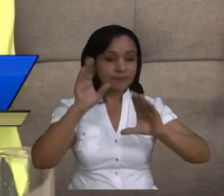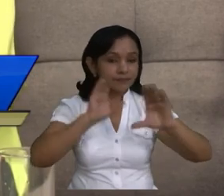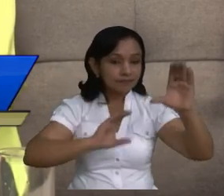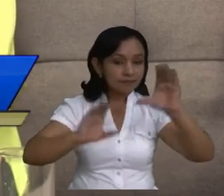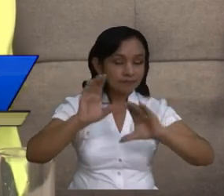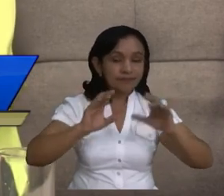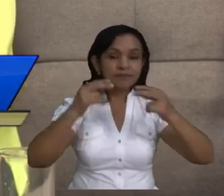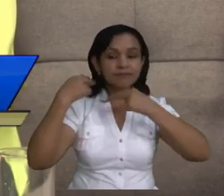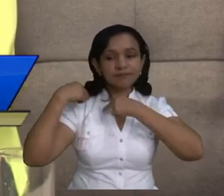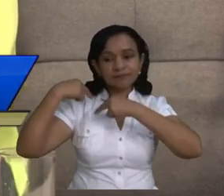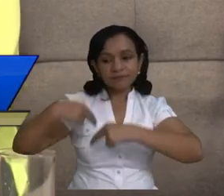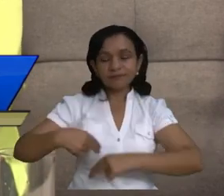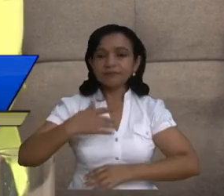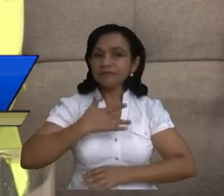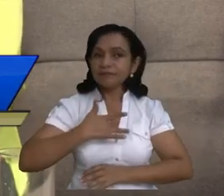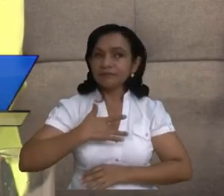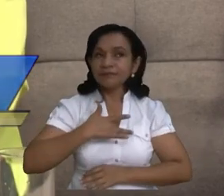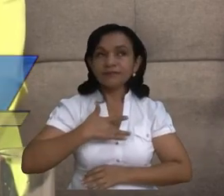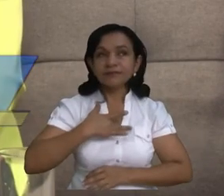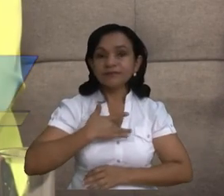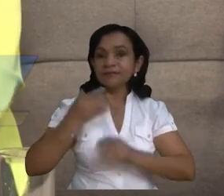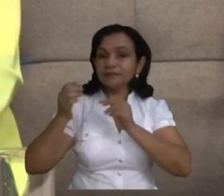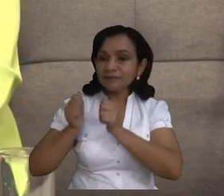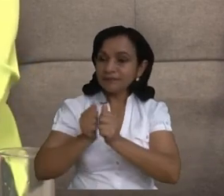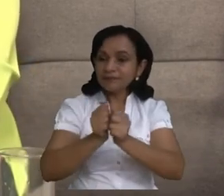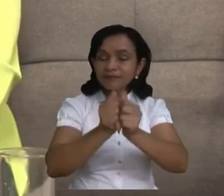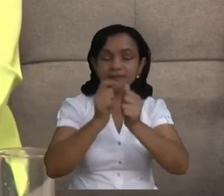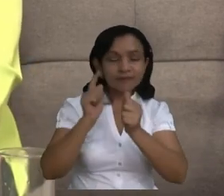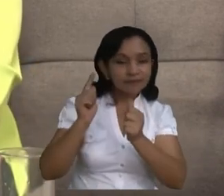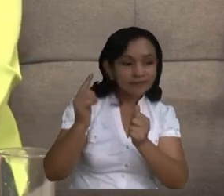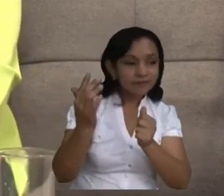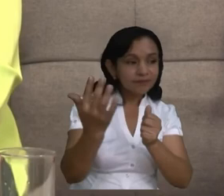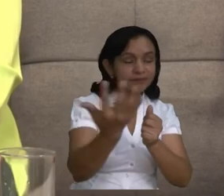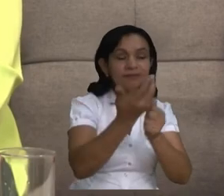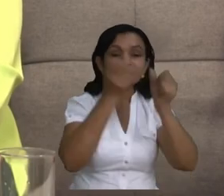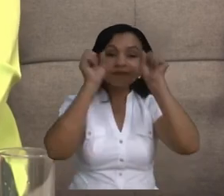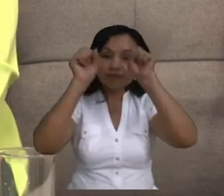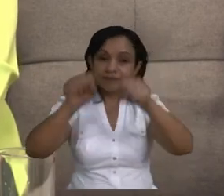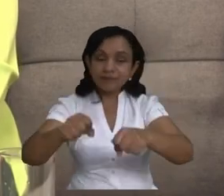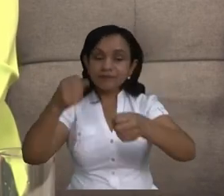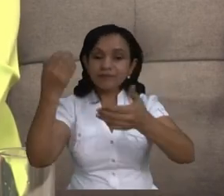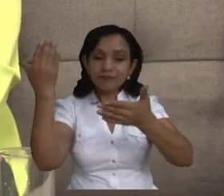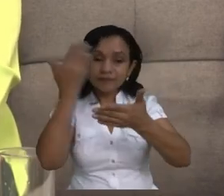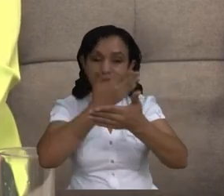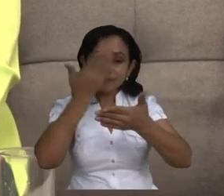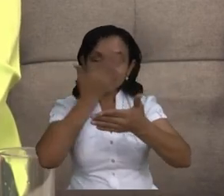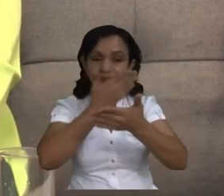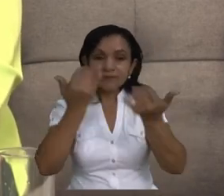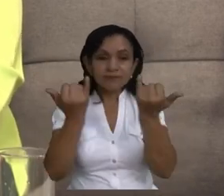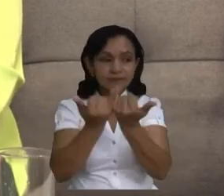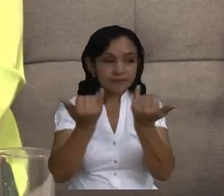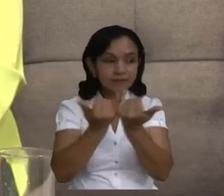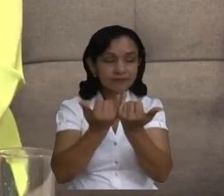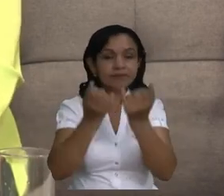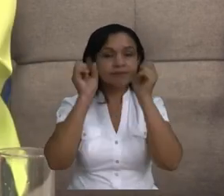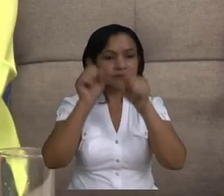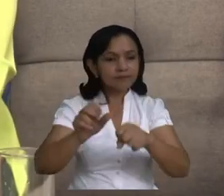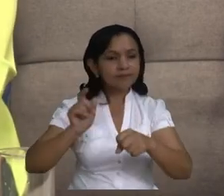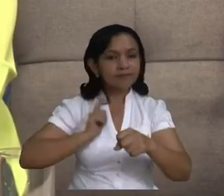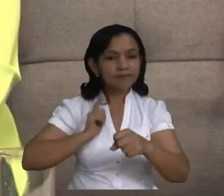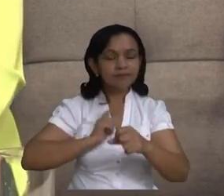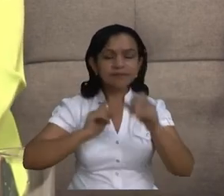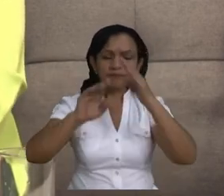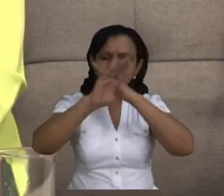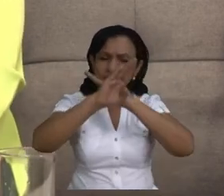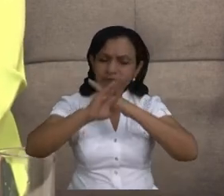también humana, y necesitamos que también nos acompañemos todos para lograr esa formación, pero también para tener esa paz